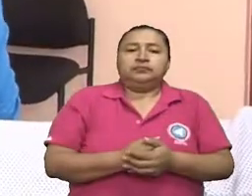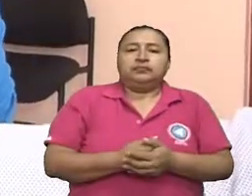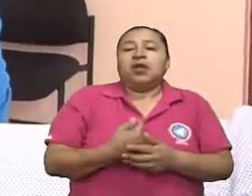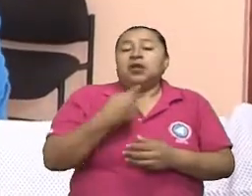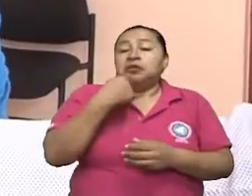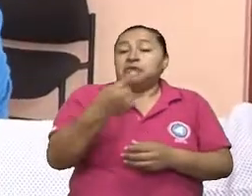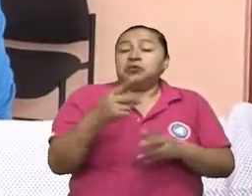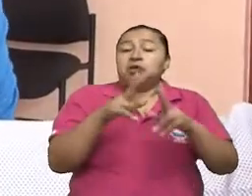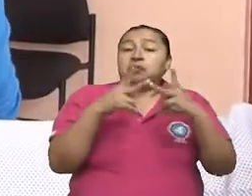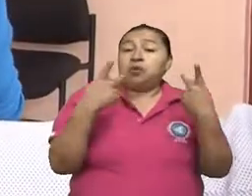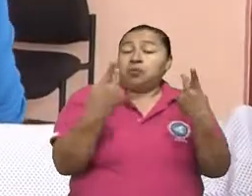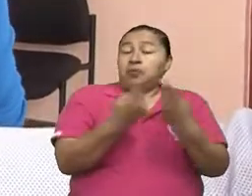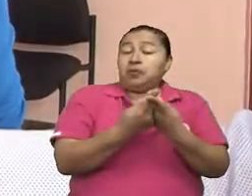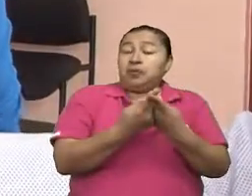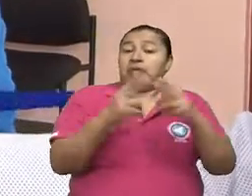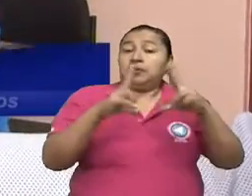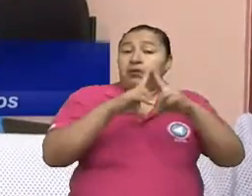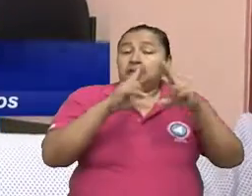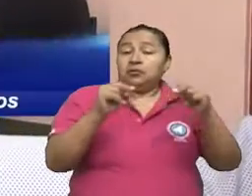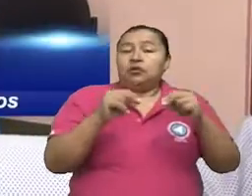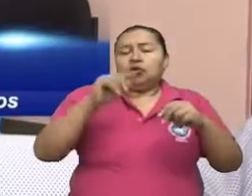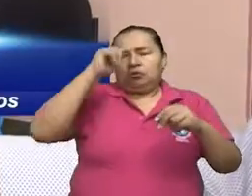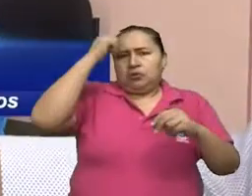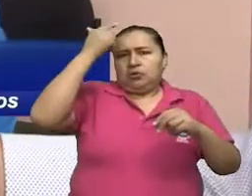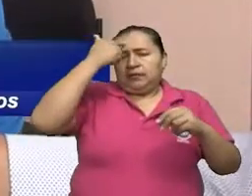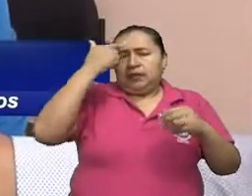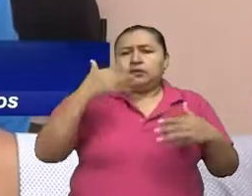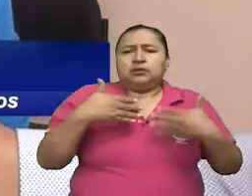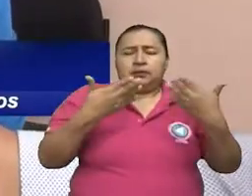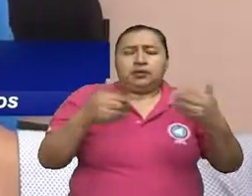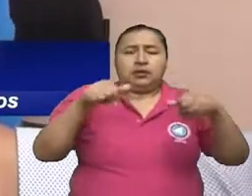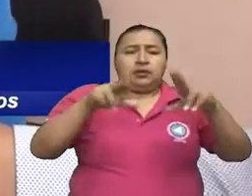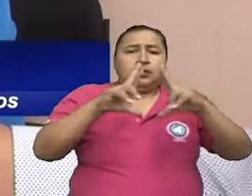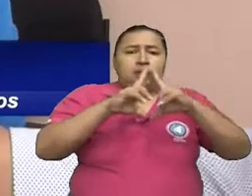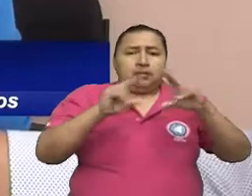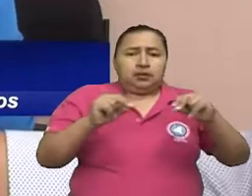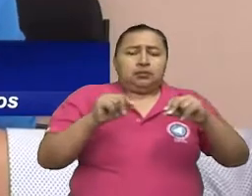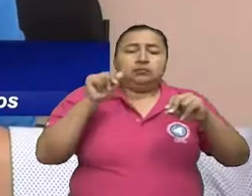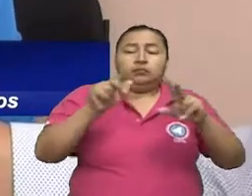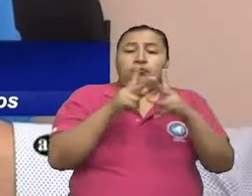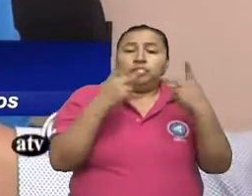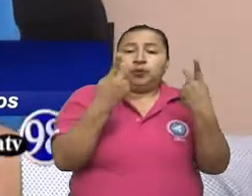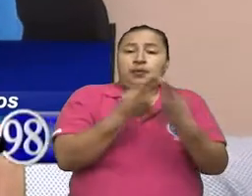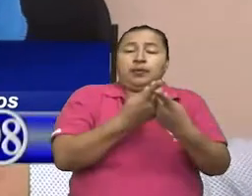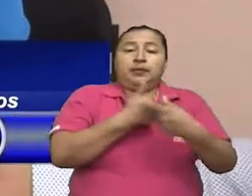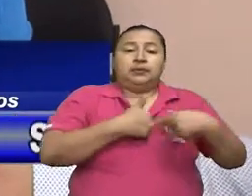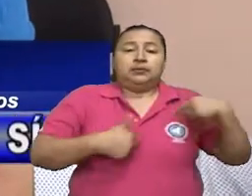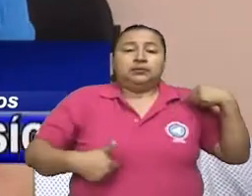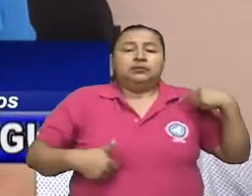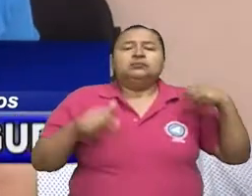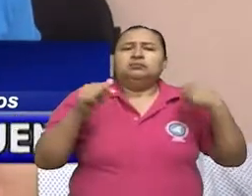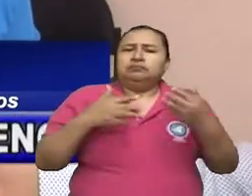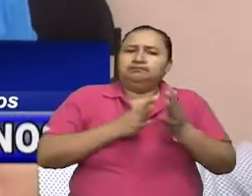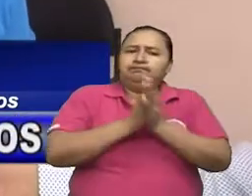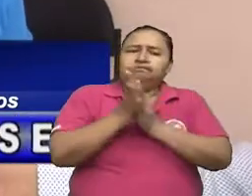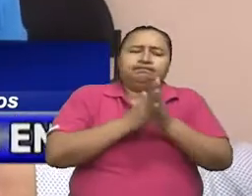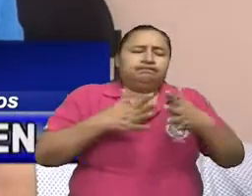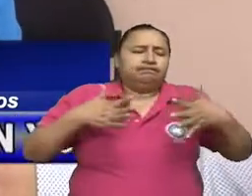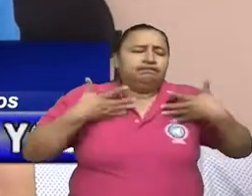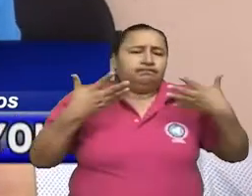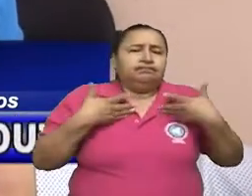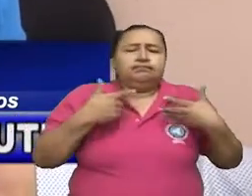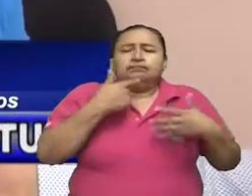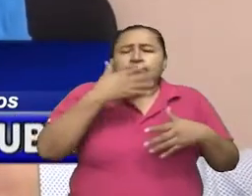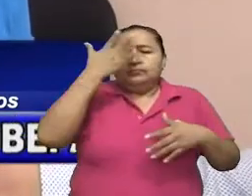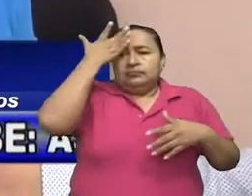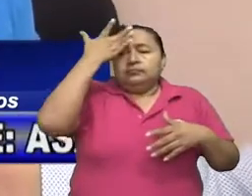pueblo nicaragüense y como gobierno también, porque aquí en Nicaragua el pueblo es presidente, estamos muy contentos porque